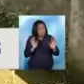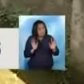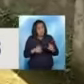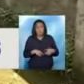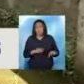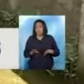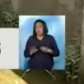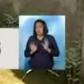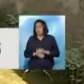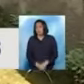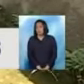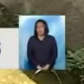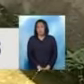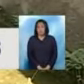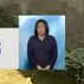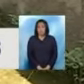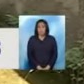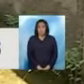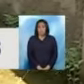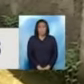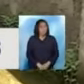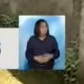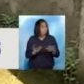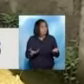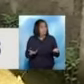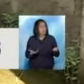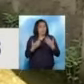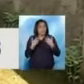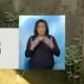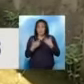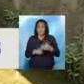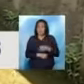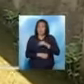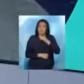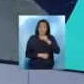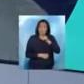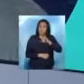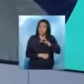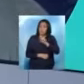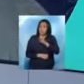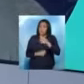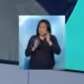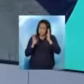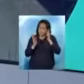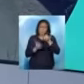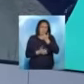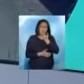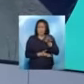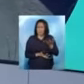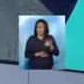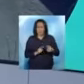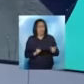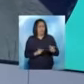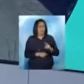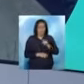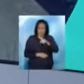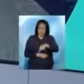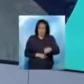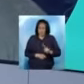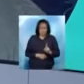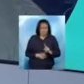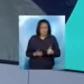que se está adoptando. Bien, bien, gracias José. De todos modos, vamos a estar atentos para ver qué más sucede, pero evidentemente las condiciones